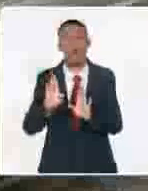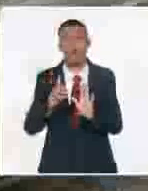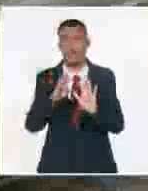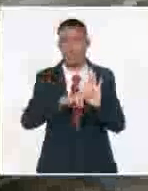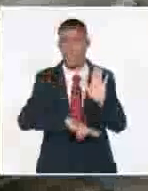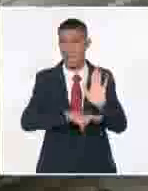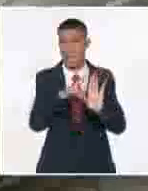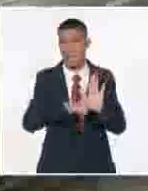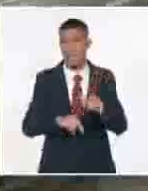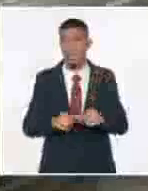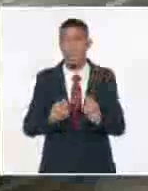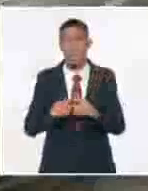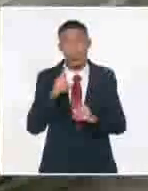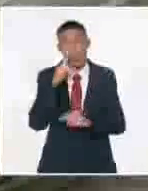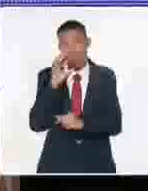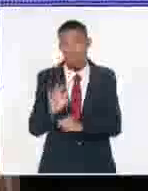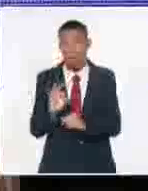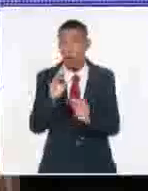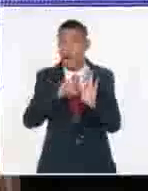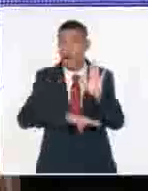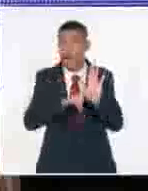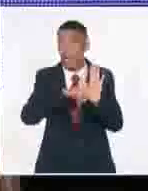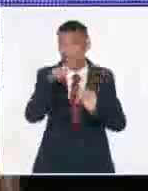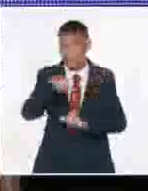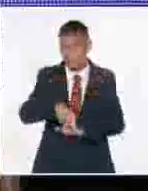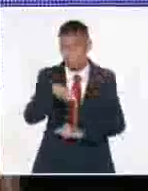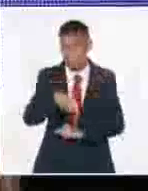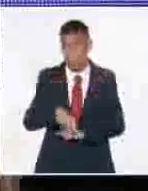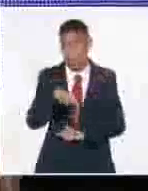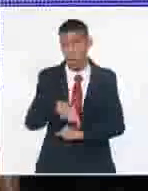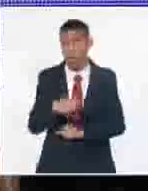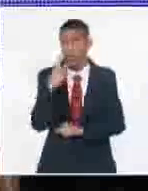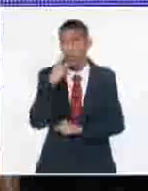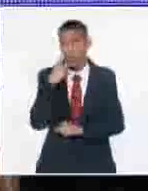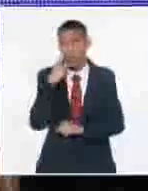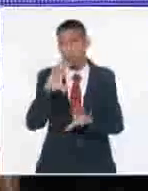las reglas actuales y reconocidas